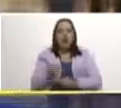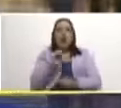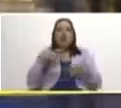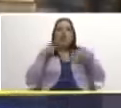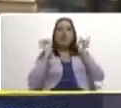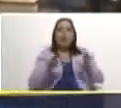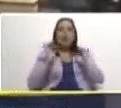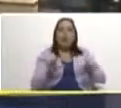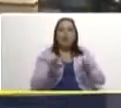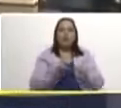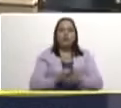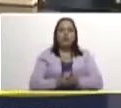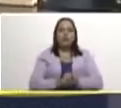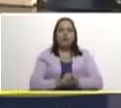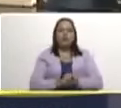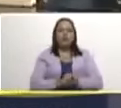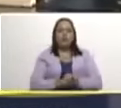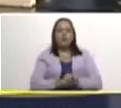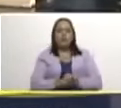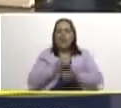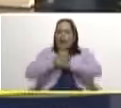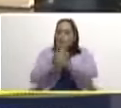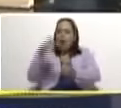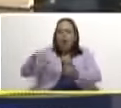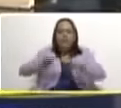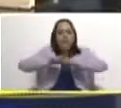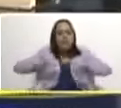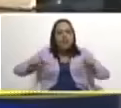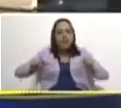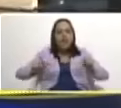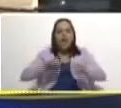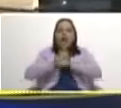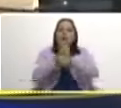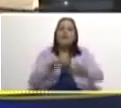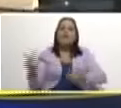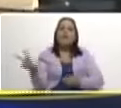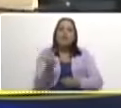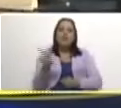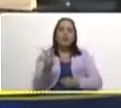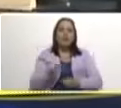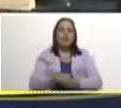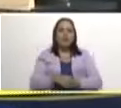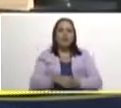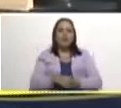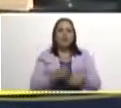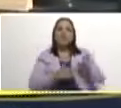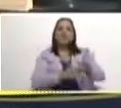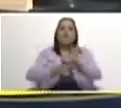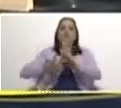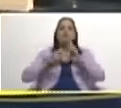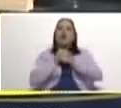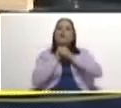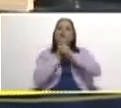dolor, que amó su tierra, que amó a Venezuela y demostró su